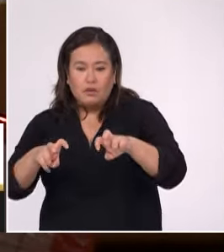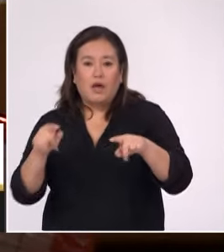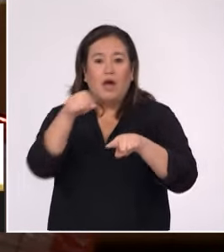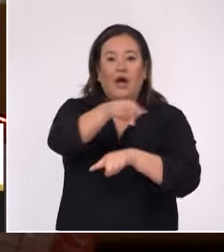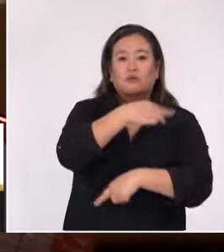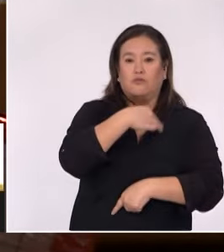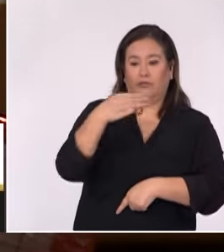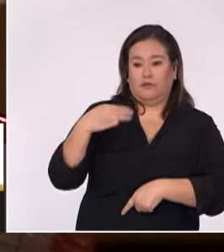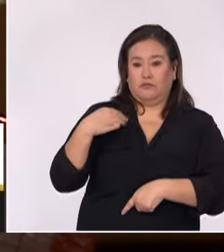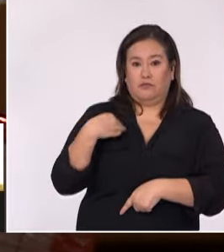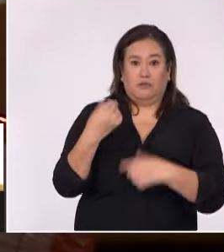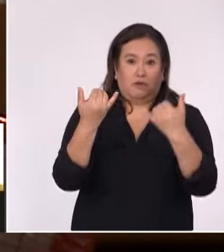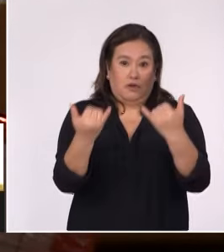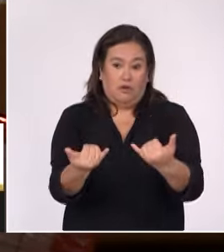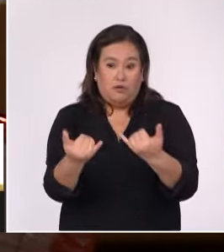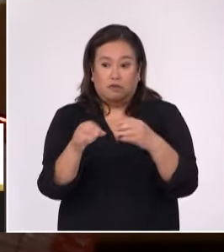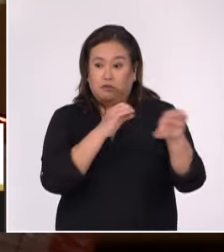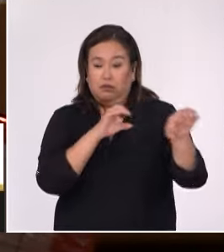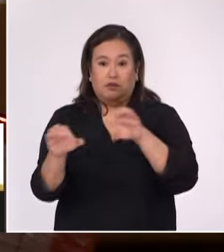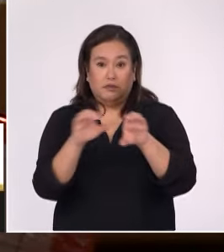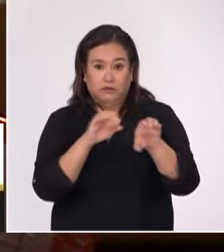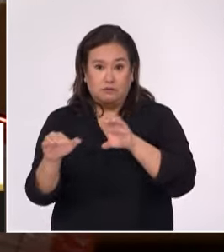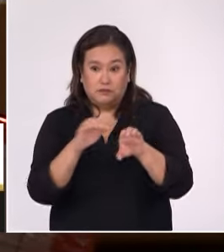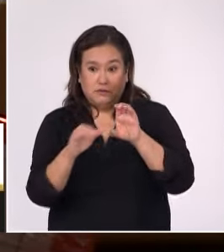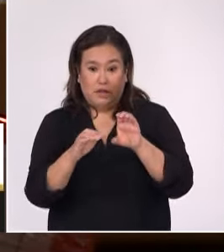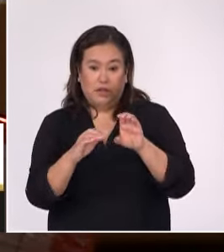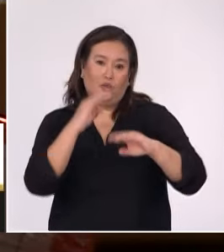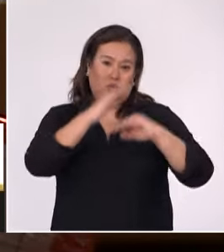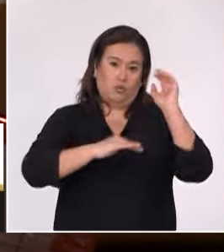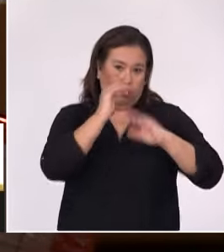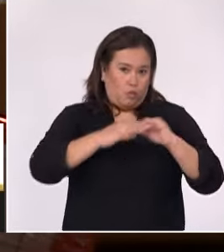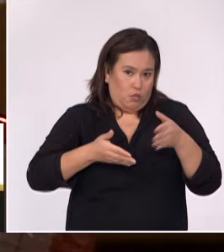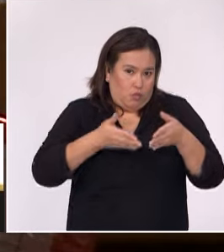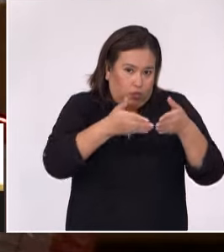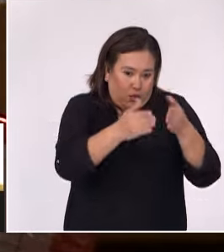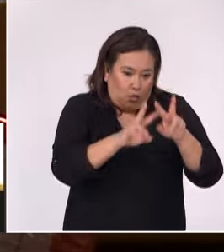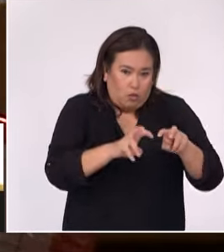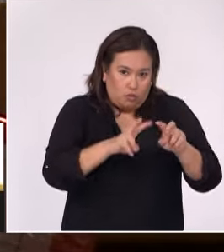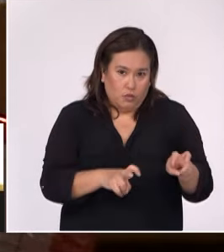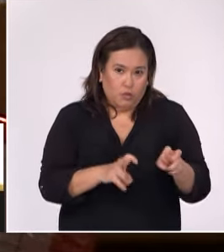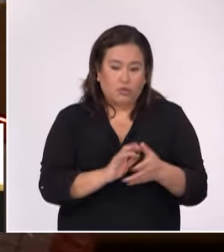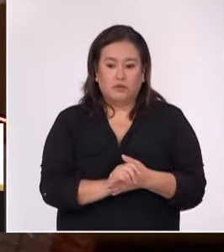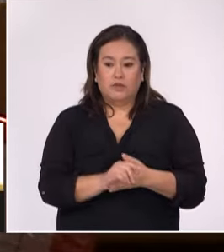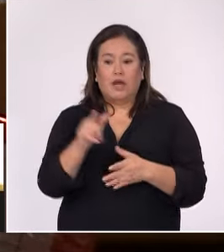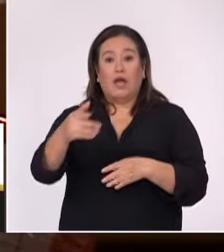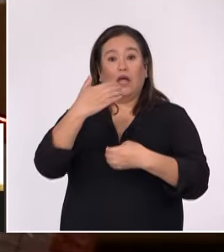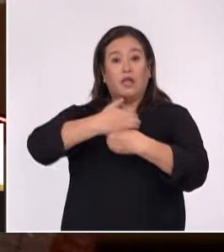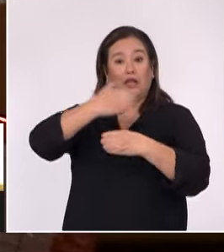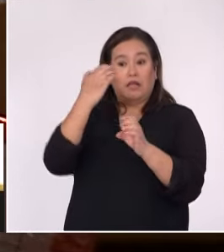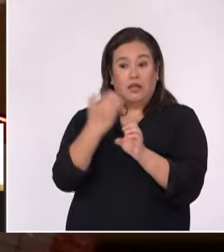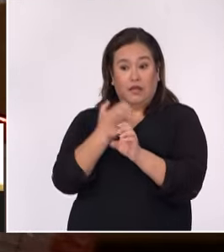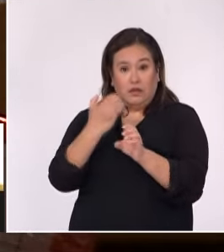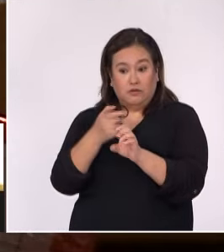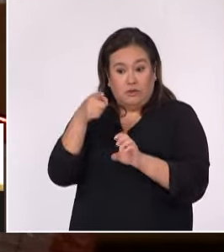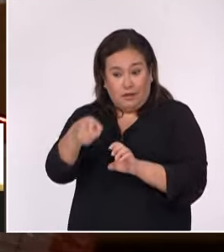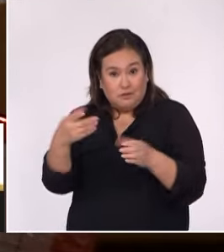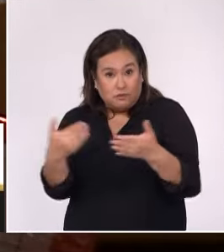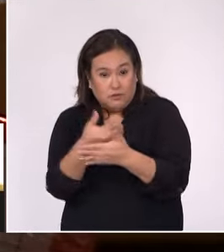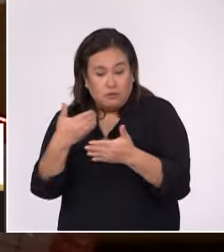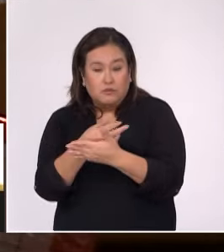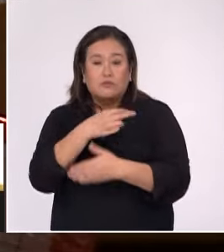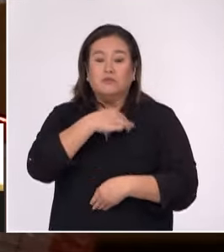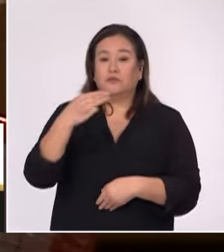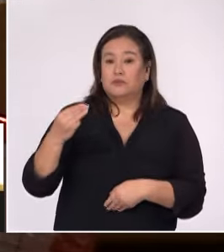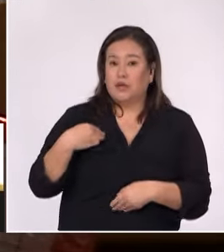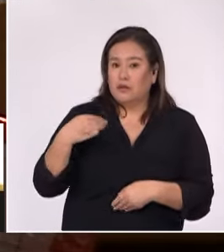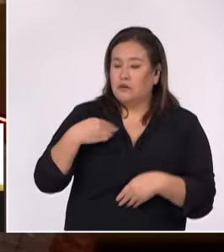ministerios que en la actualidad vienen desarrollando dichas actividades. La creación del mencionado ministerio